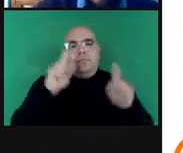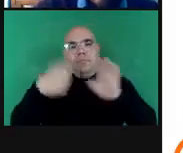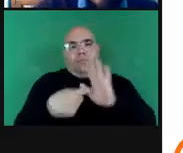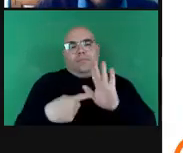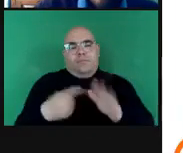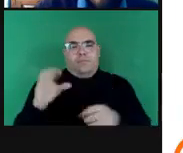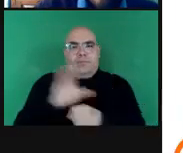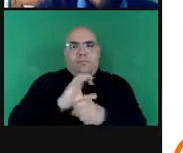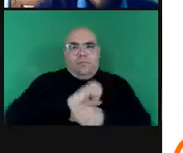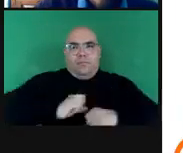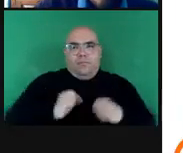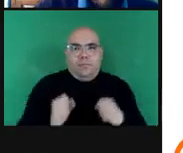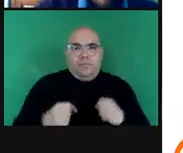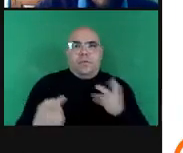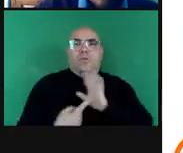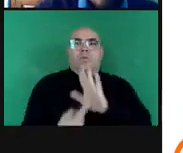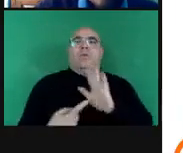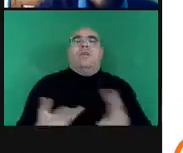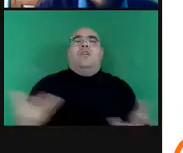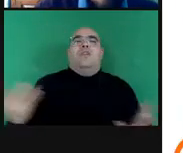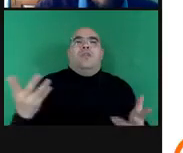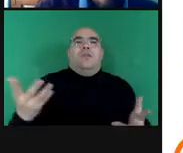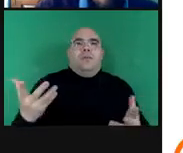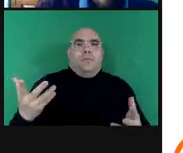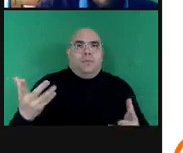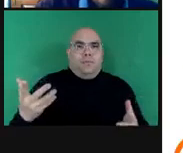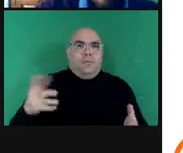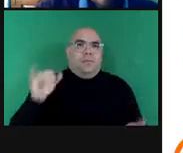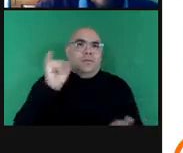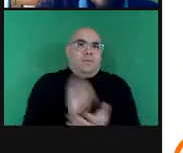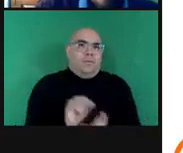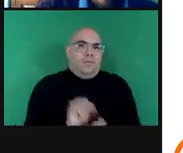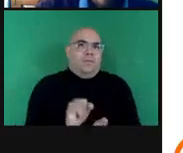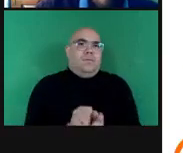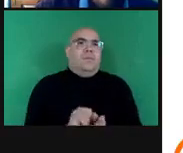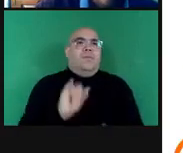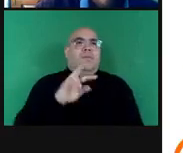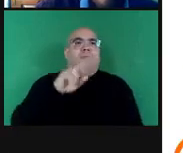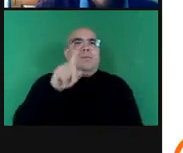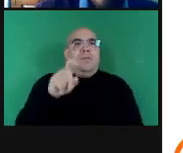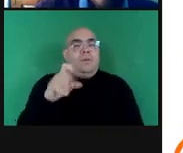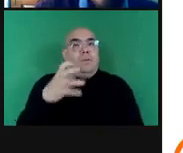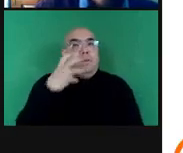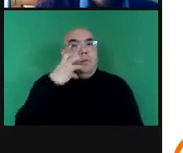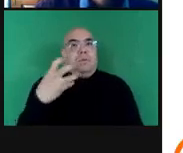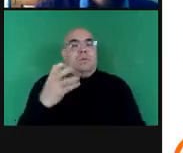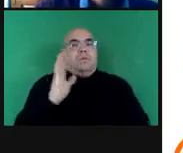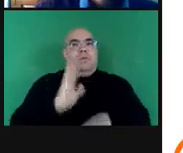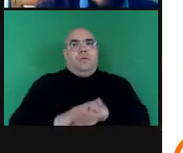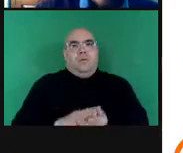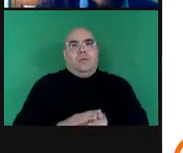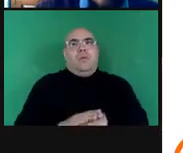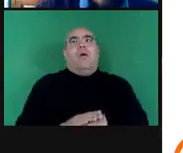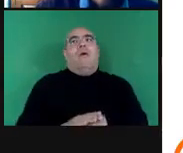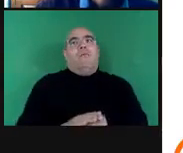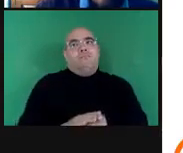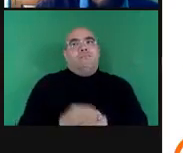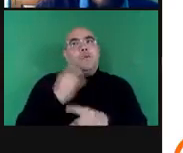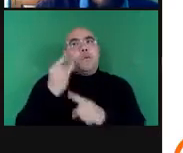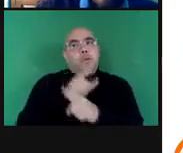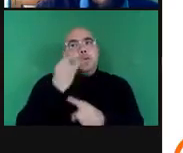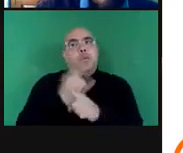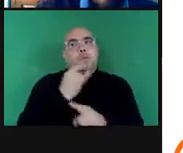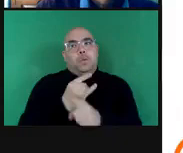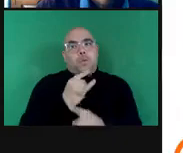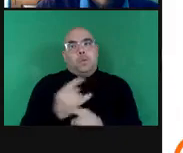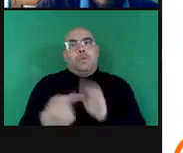en la avenida Jiménez, en la 26, que es extraordinario y ya se utiliza casi como